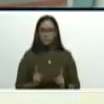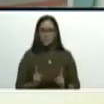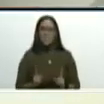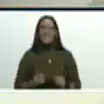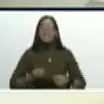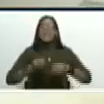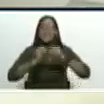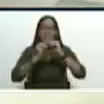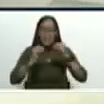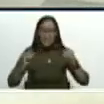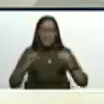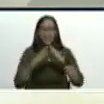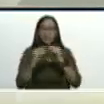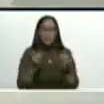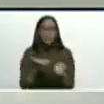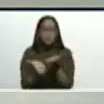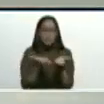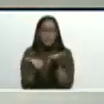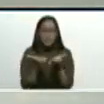arreglar todos los servicios.